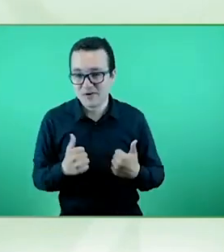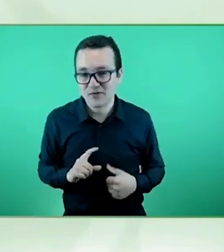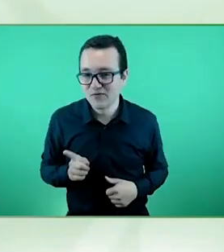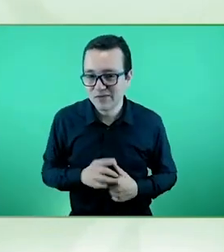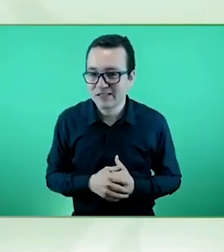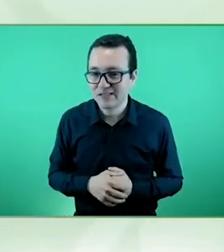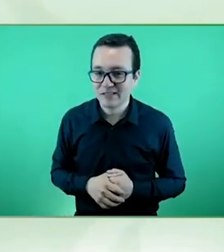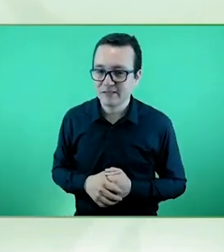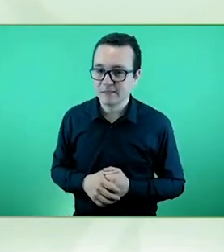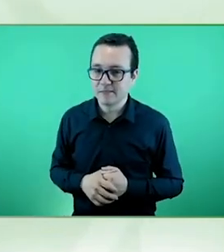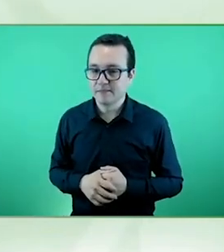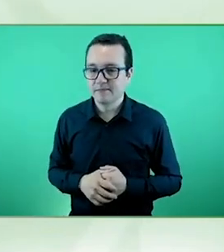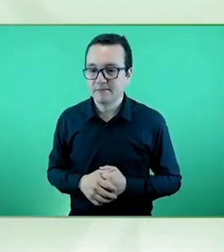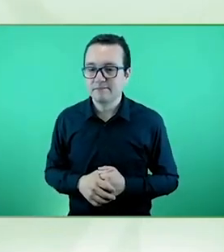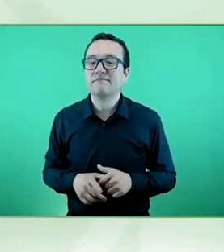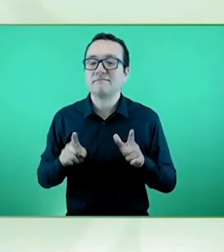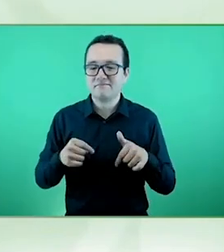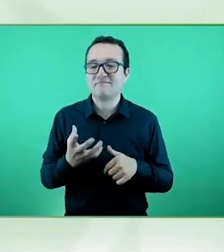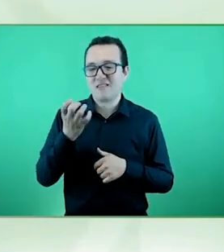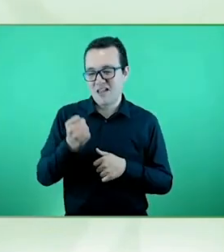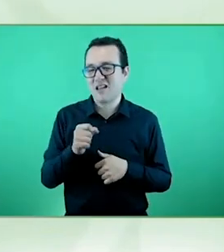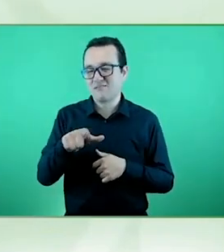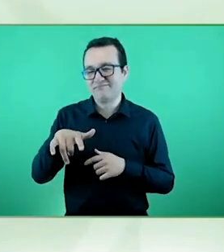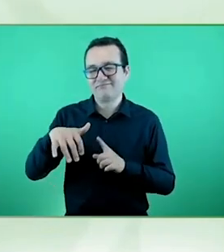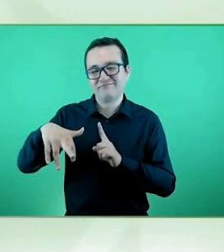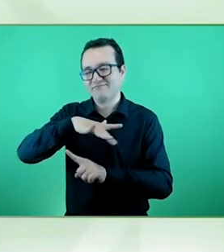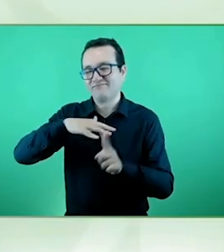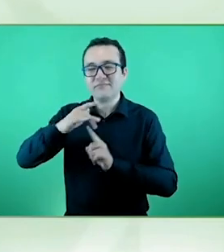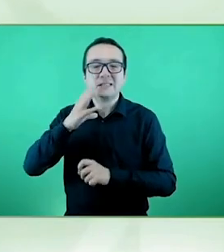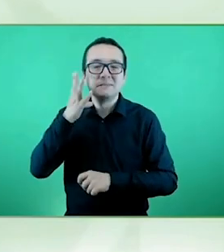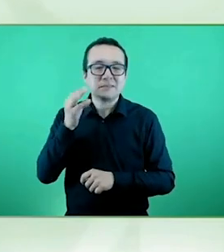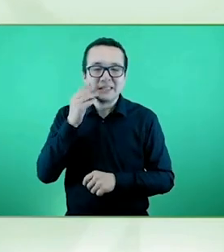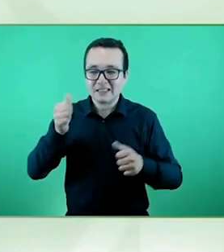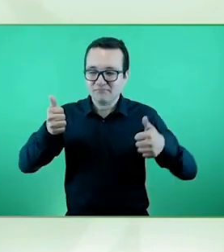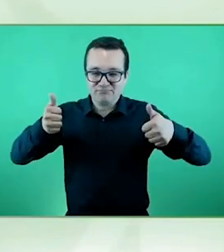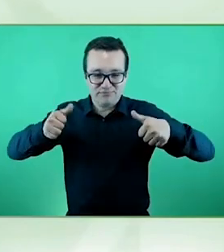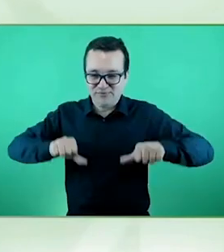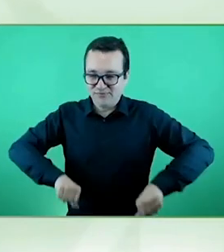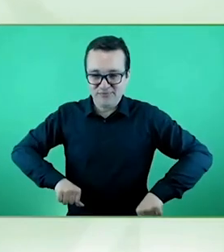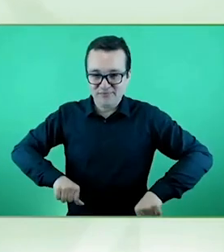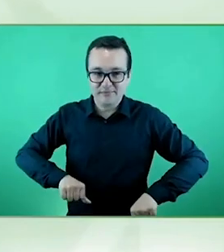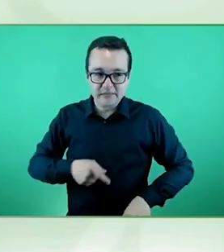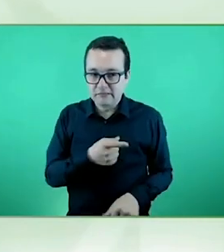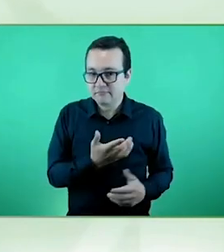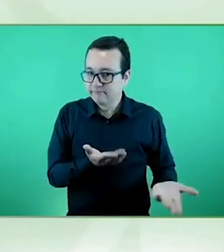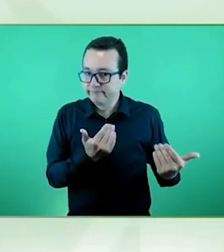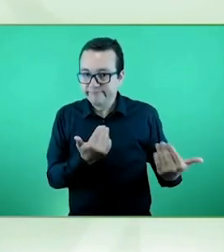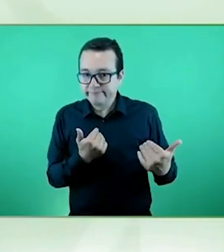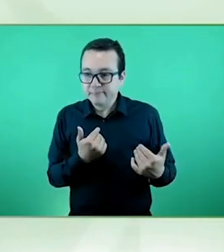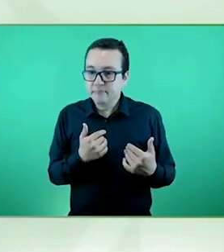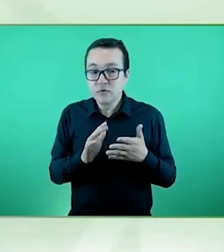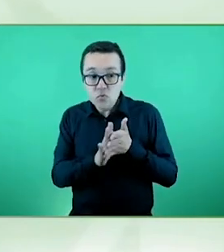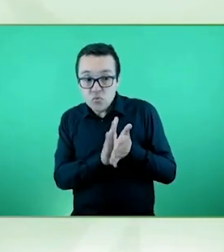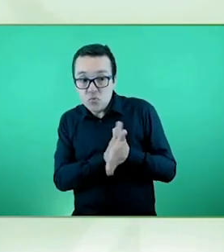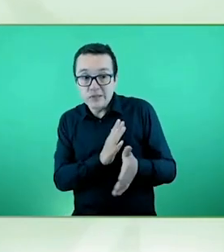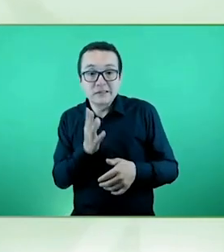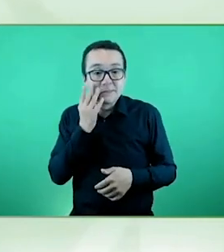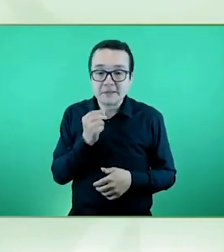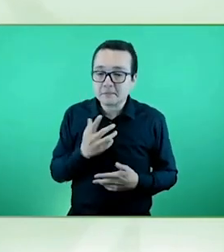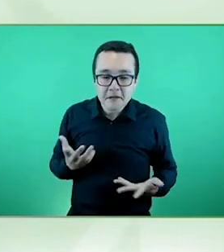malas experiencias que algunos de los participantes no han podido comentar, que sí han podido pasar por otros trabajos,